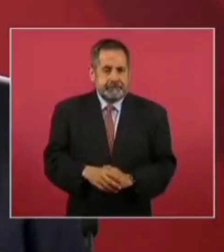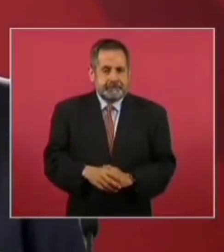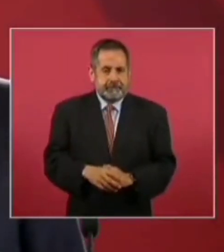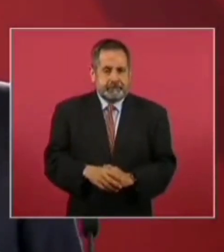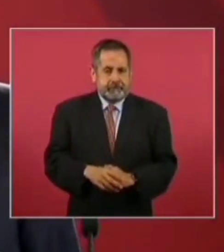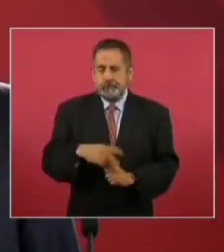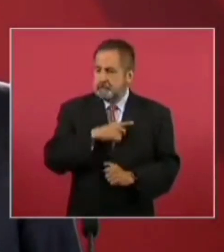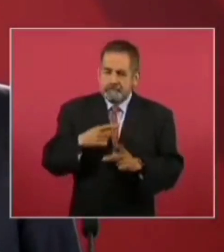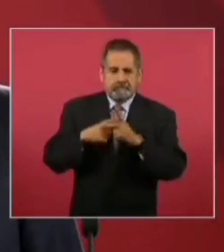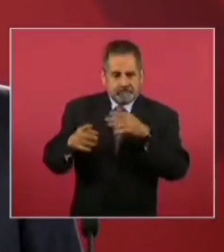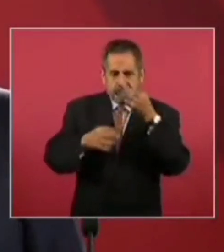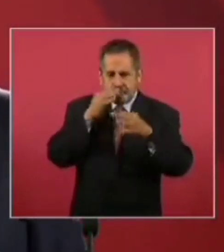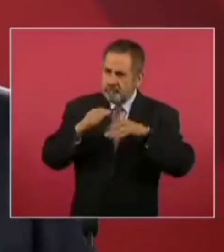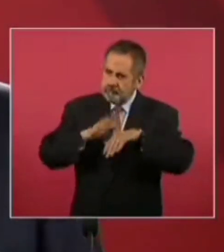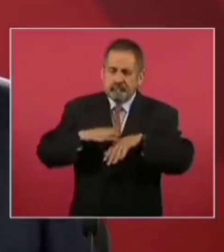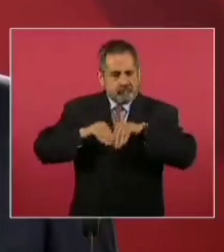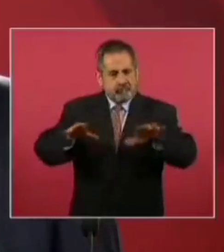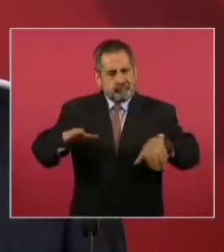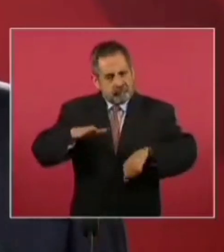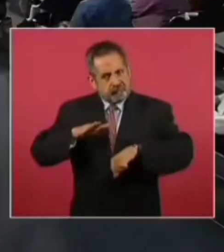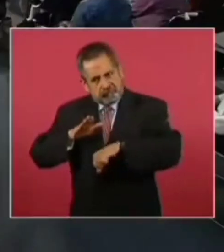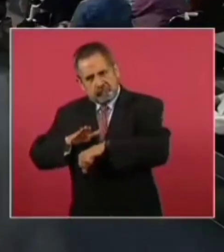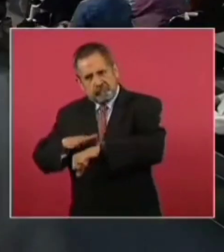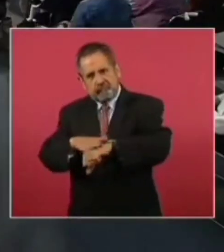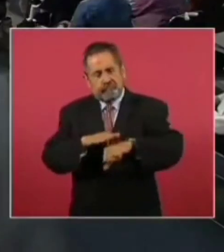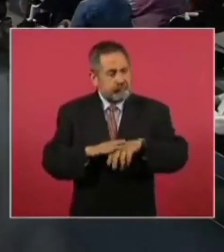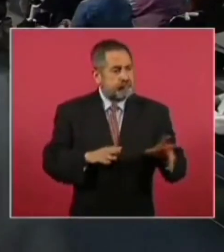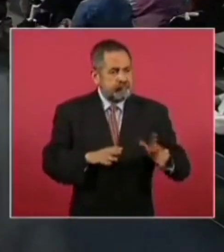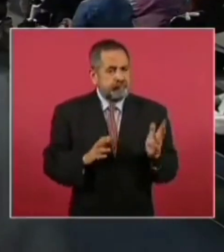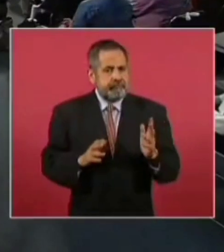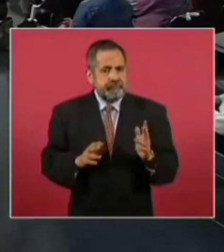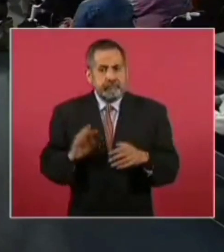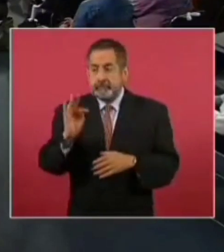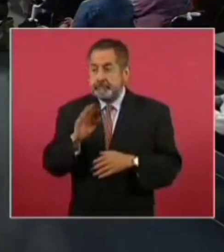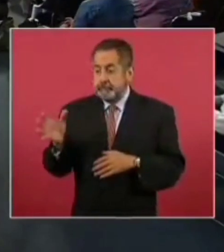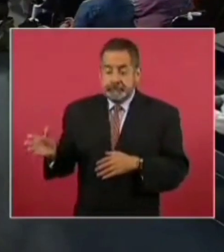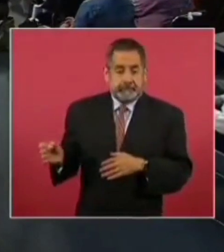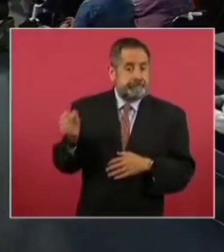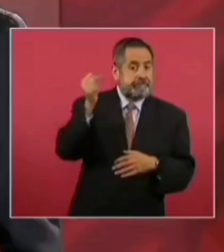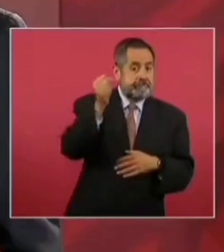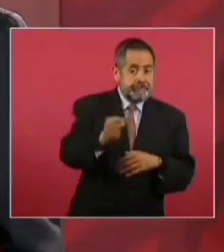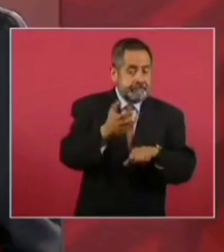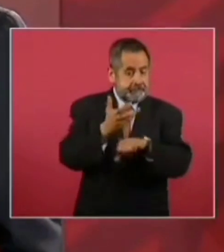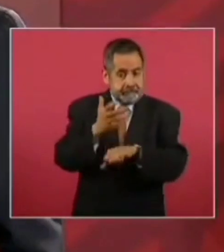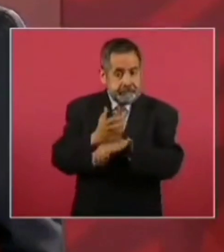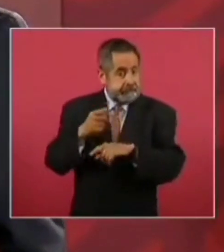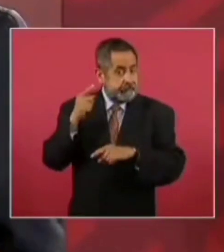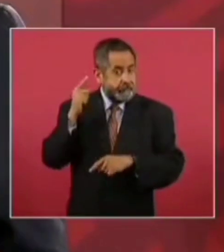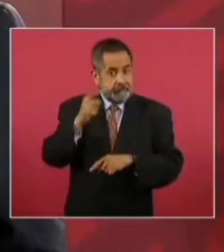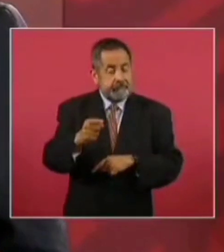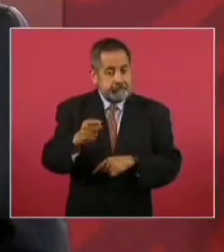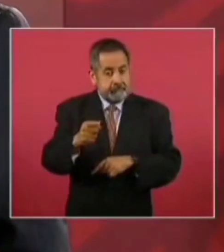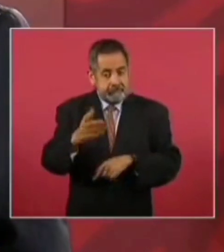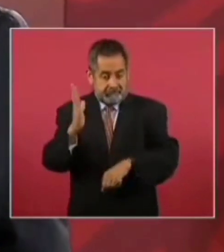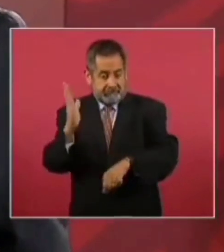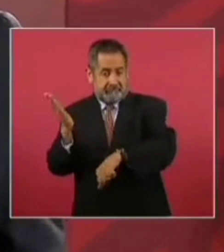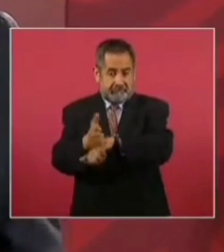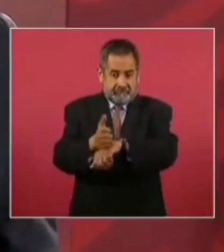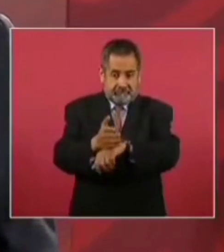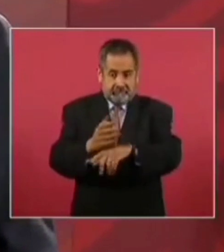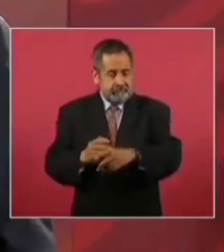Y ya hay que empezar con la campaña de que si lo llevan a Estados Unidos y lo